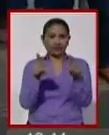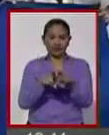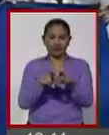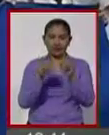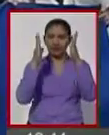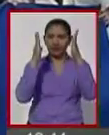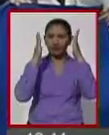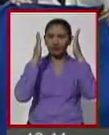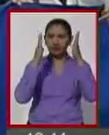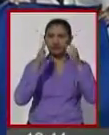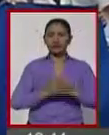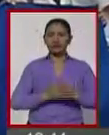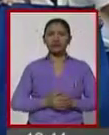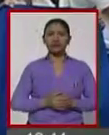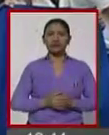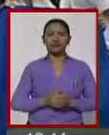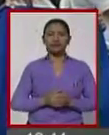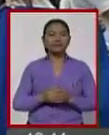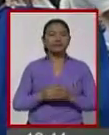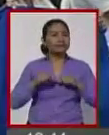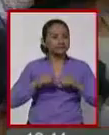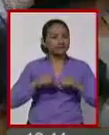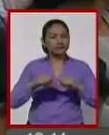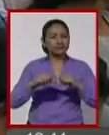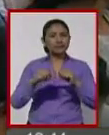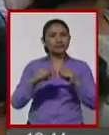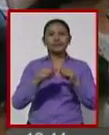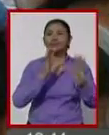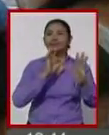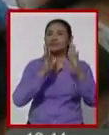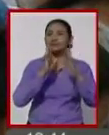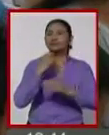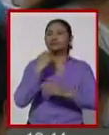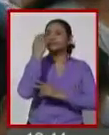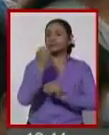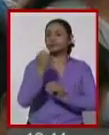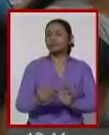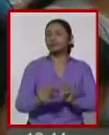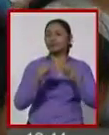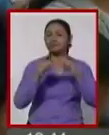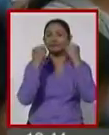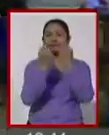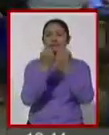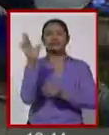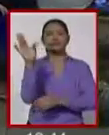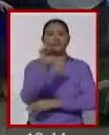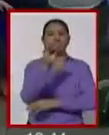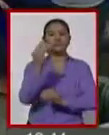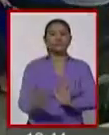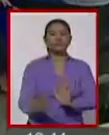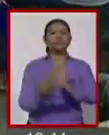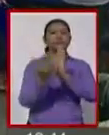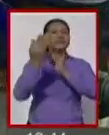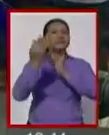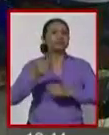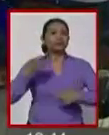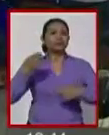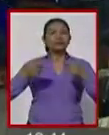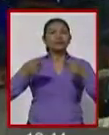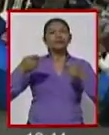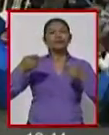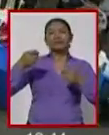una vigilia, haciendo un seguimiento a los alegatos orales expuestos por la delegación boliviana ante la Tribunal de la Haya,